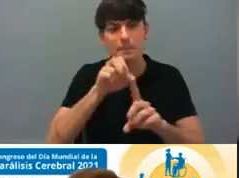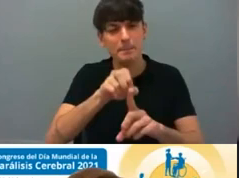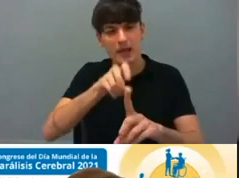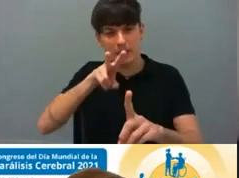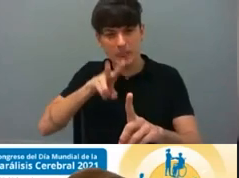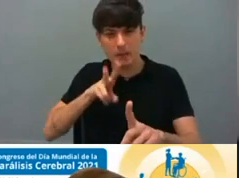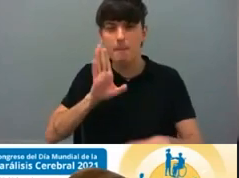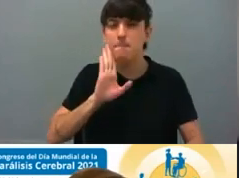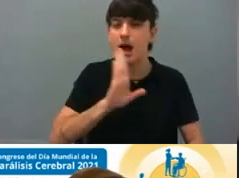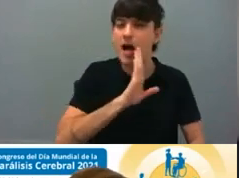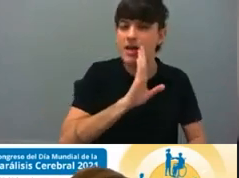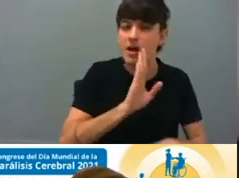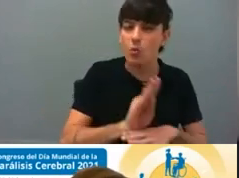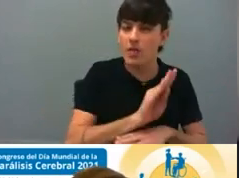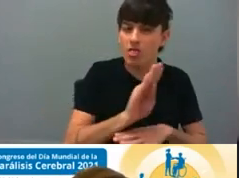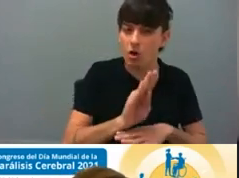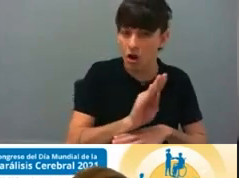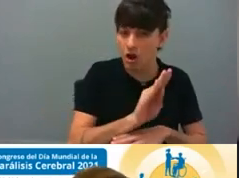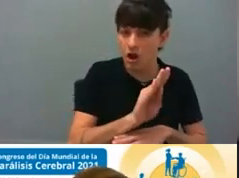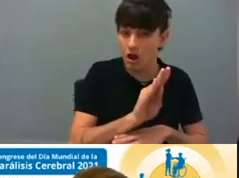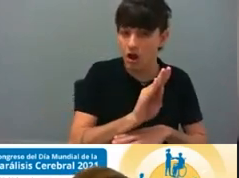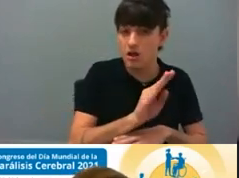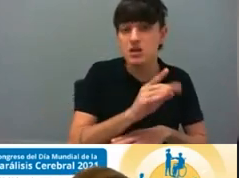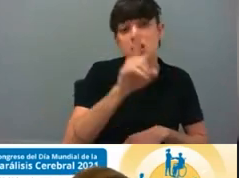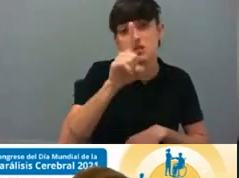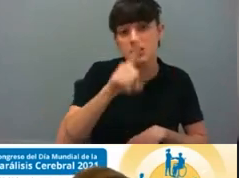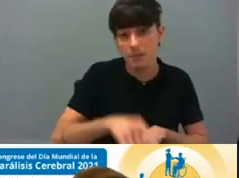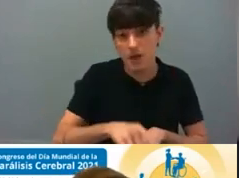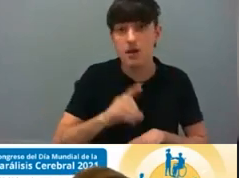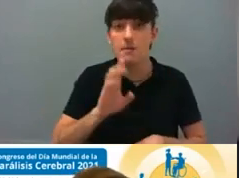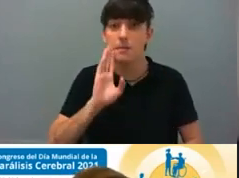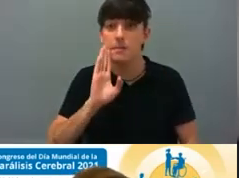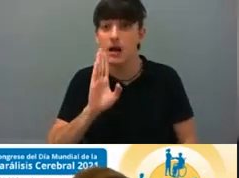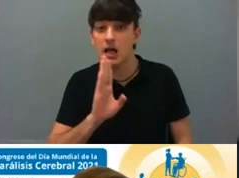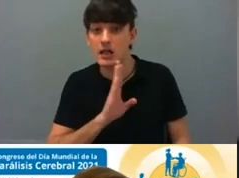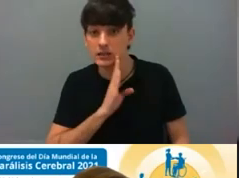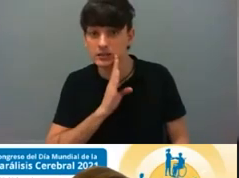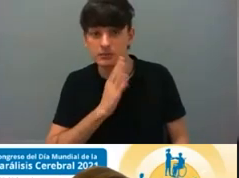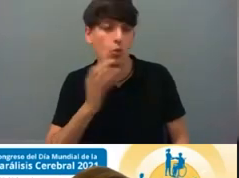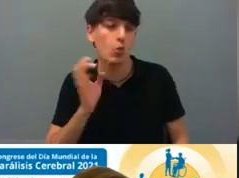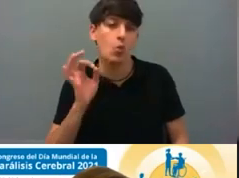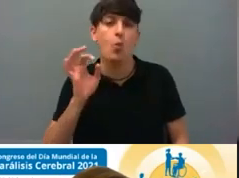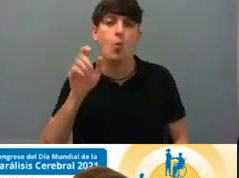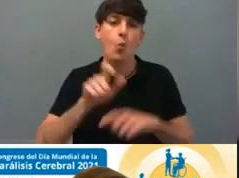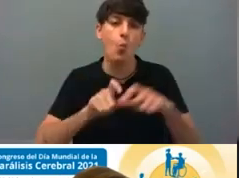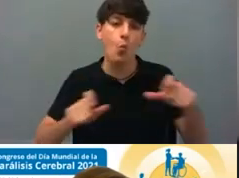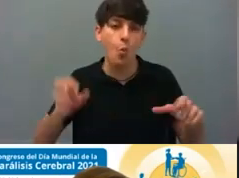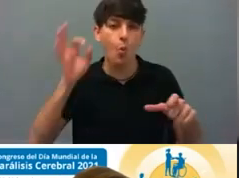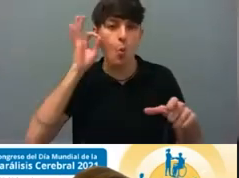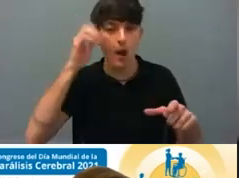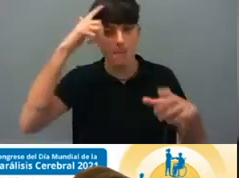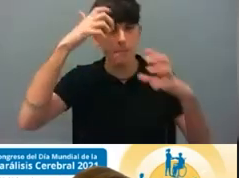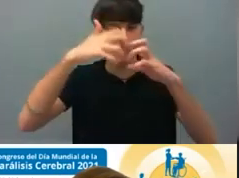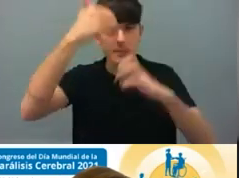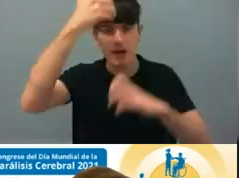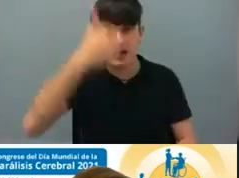las madres cuidadoras, ¿no? Por un lado, pero por otro lado, madres y en este caso mujeres como parálisis cerebral, ¿no? Como